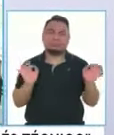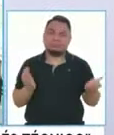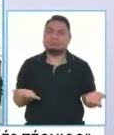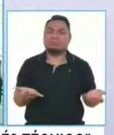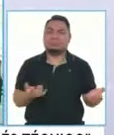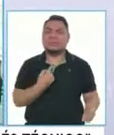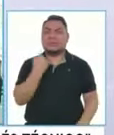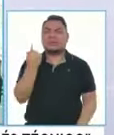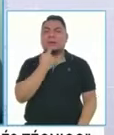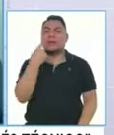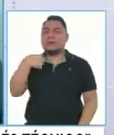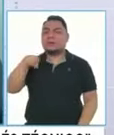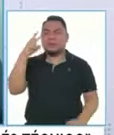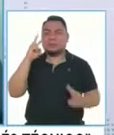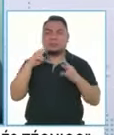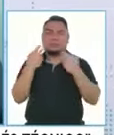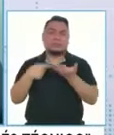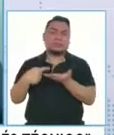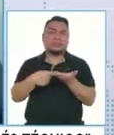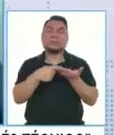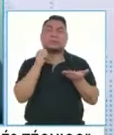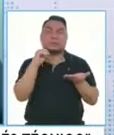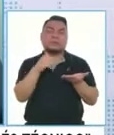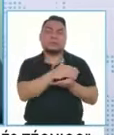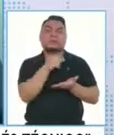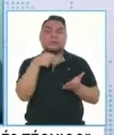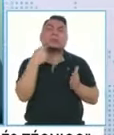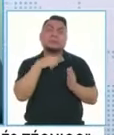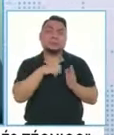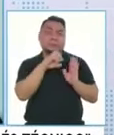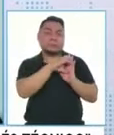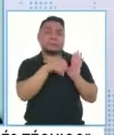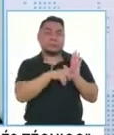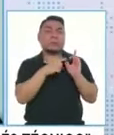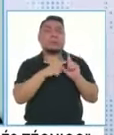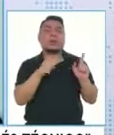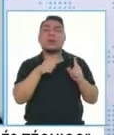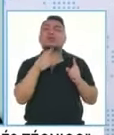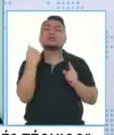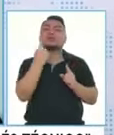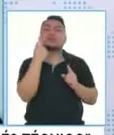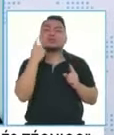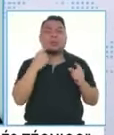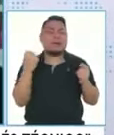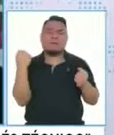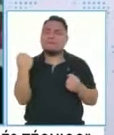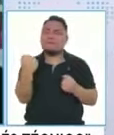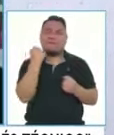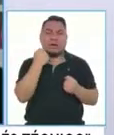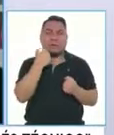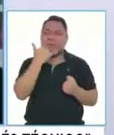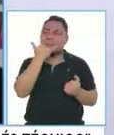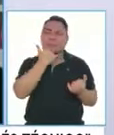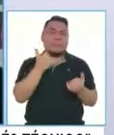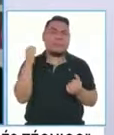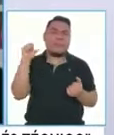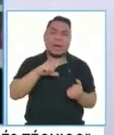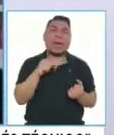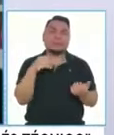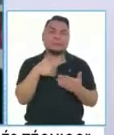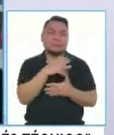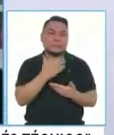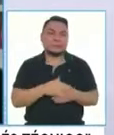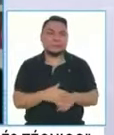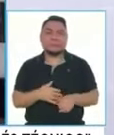con esa causal de vacancia que está reservada por la Constitución para hechos gravísimos, ¿no es cierto? Pero lo